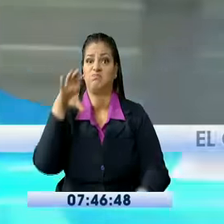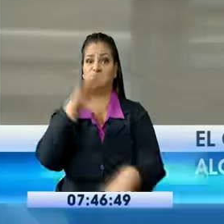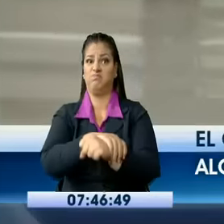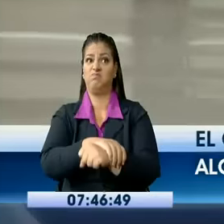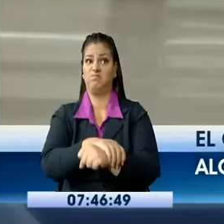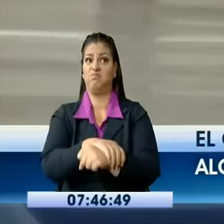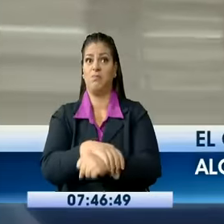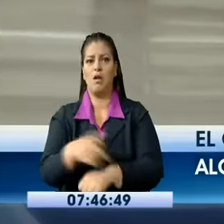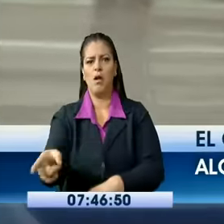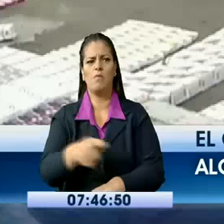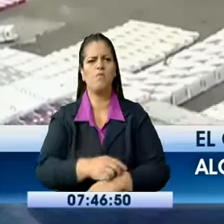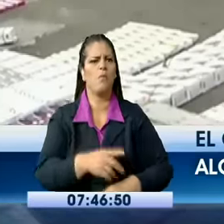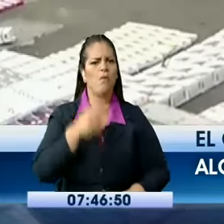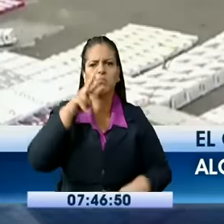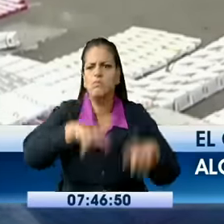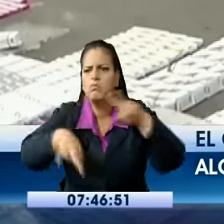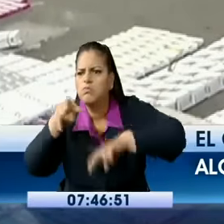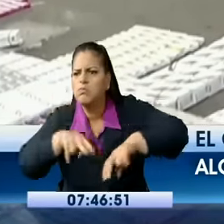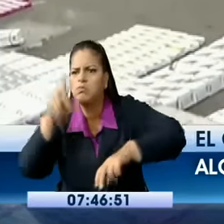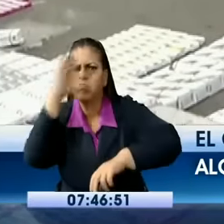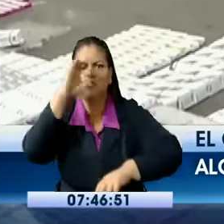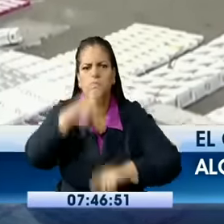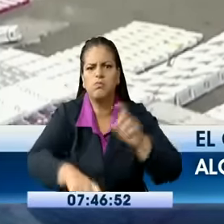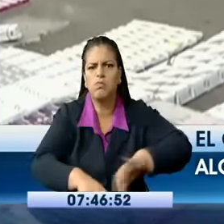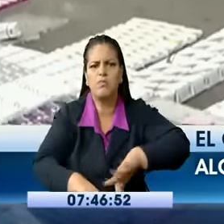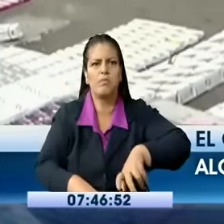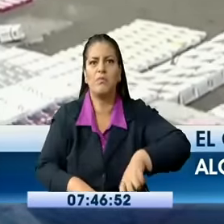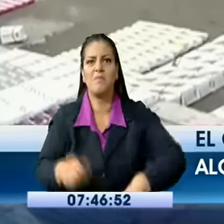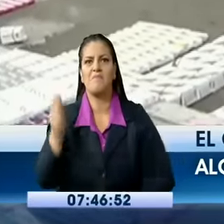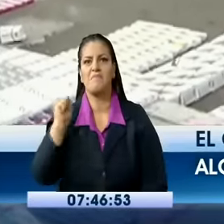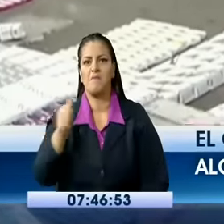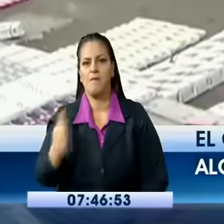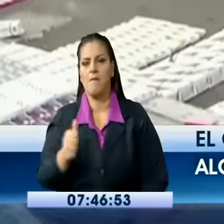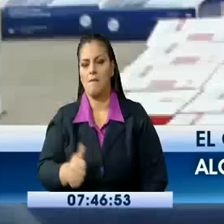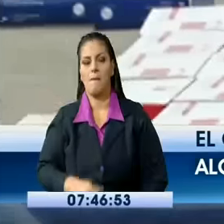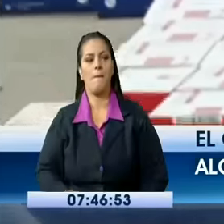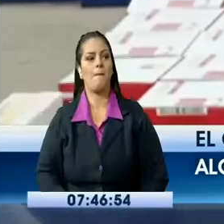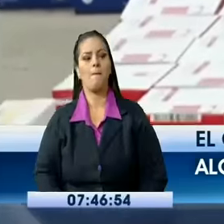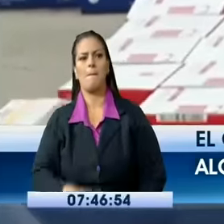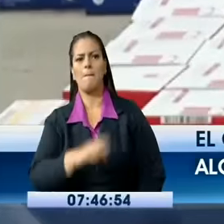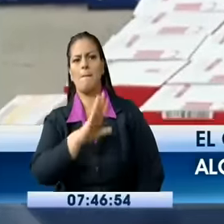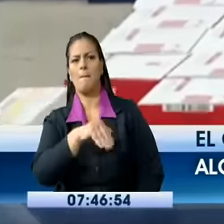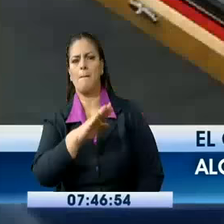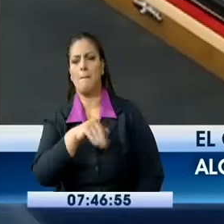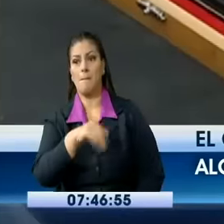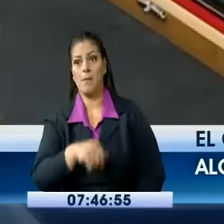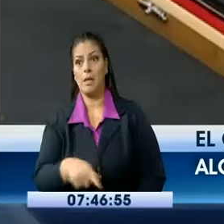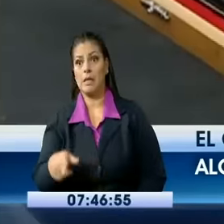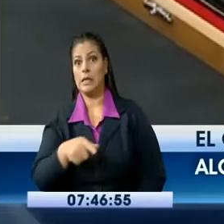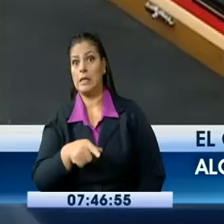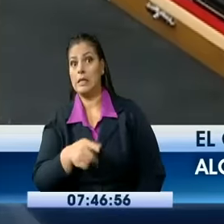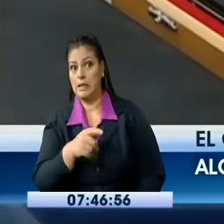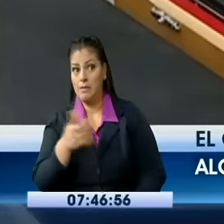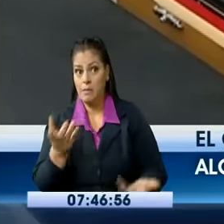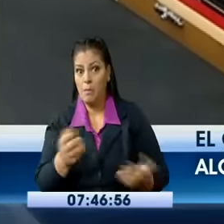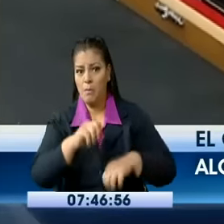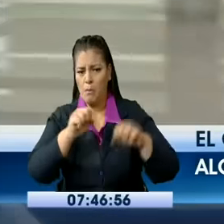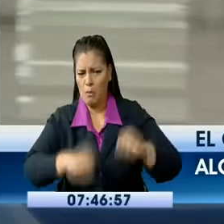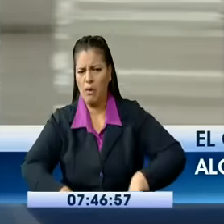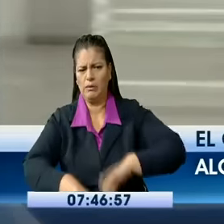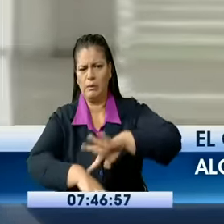a la organización, se presume que le facilitaba los datos para que ellos logren burlar las acciones de